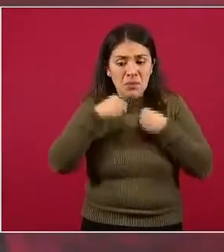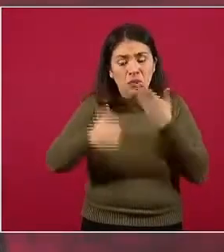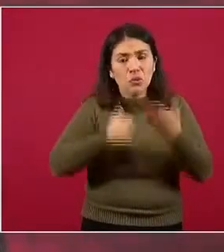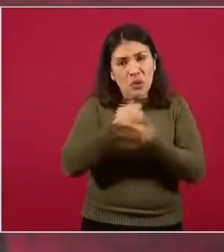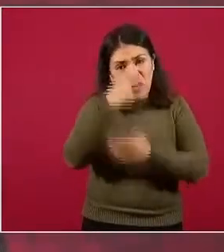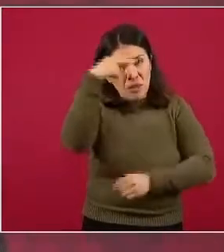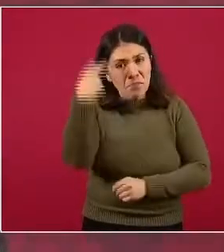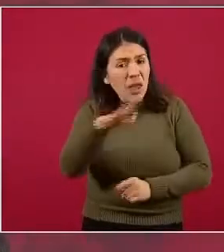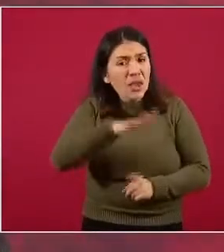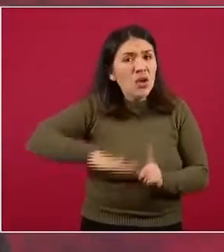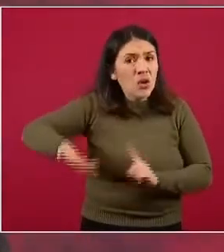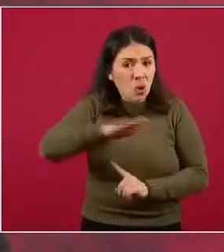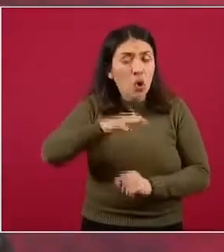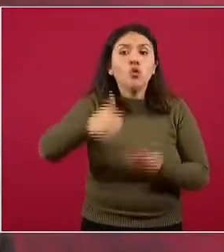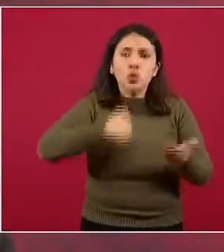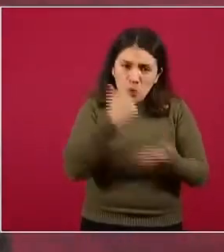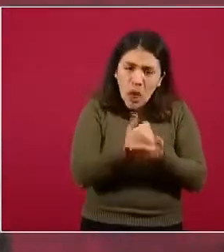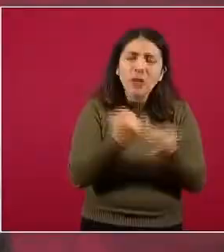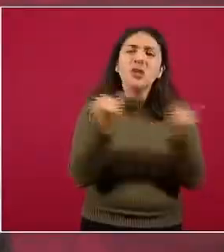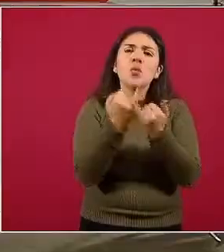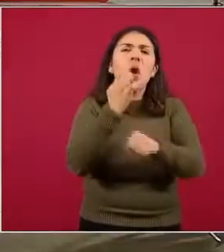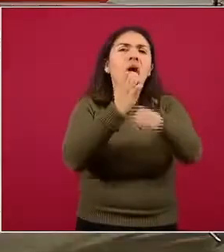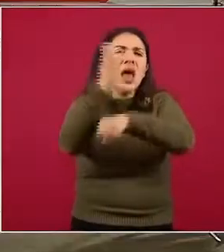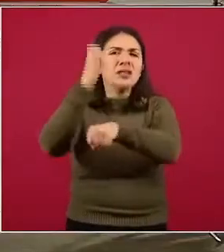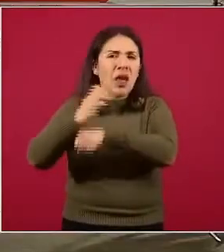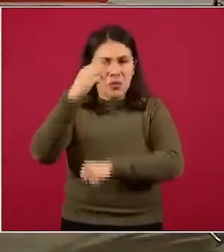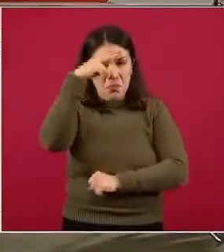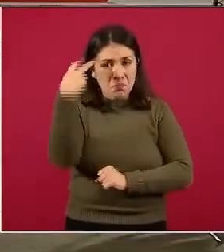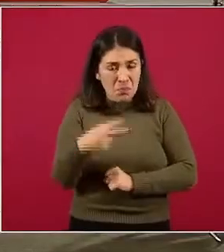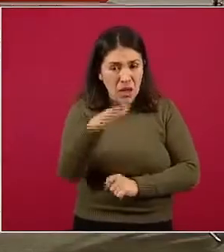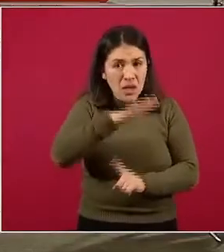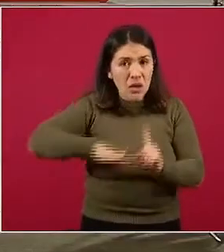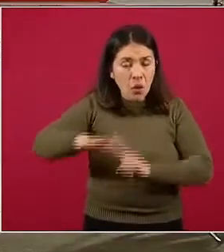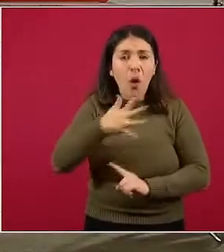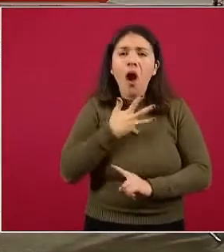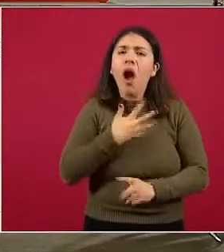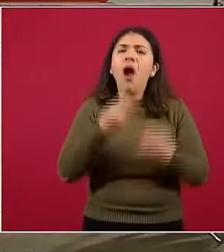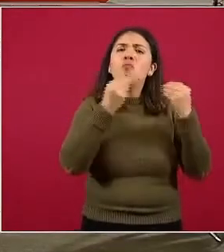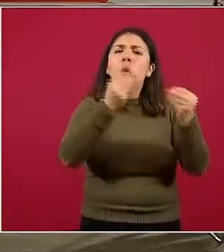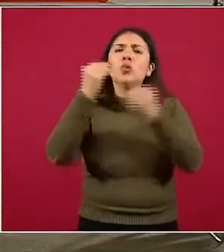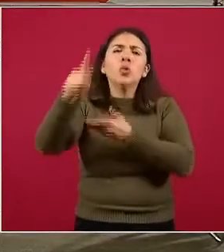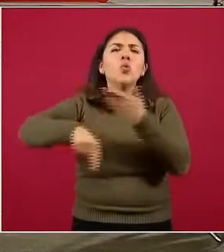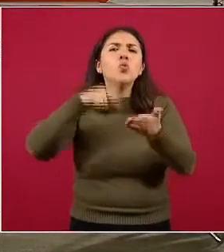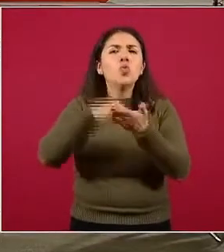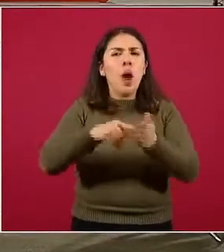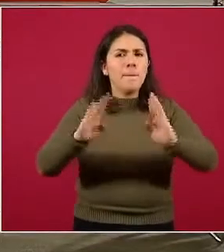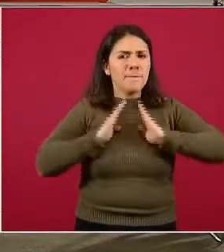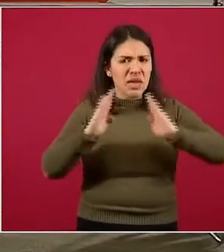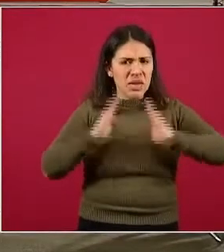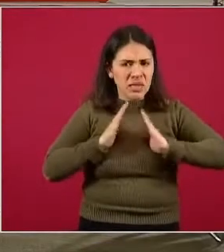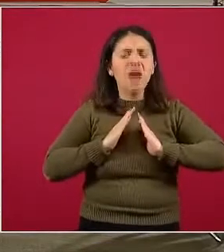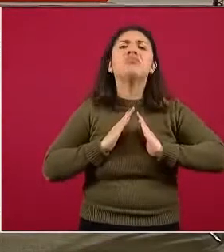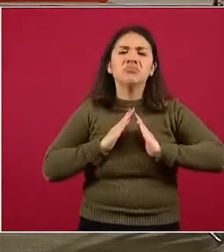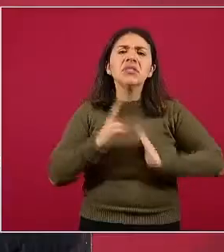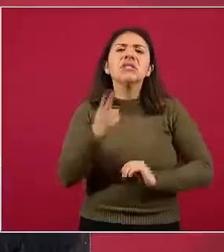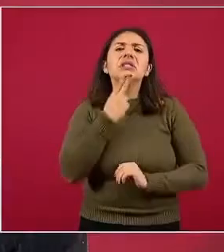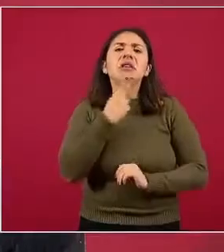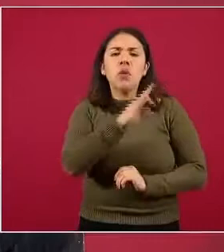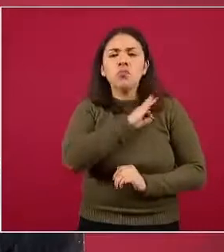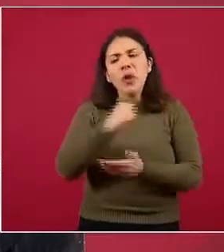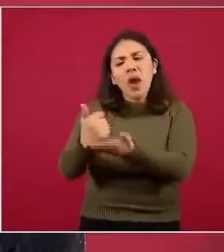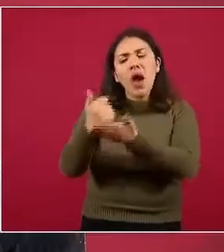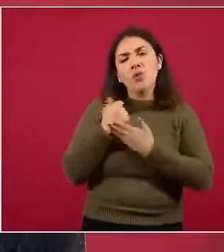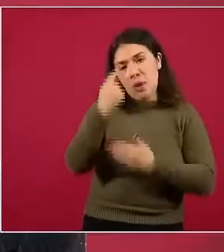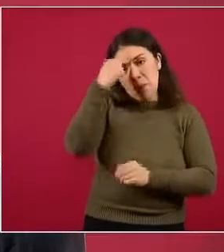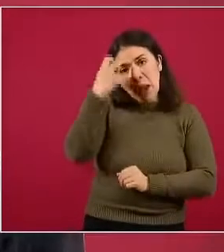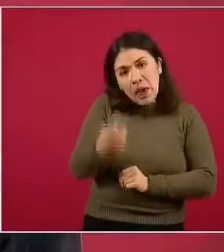zona metropolitana, no solo la ciudad, sino la zona metropolitana. Existen diversas instalaciones militares y efectivos que pueden ayudarnos